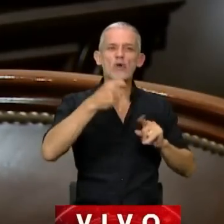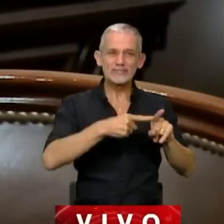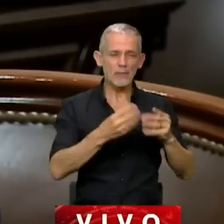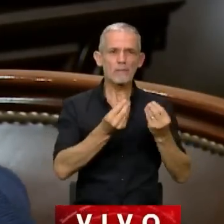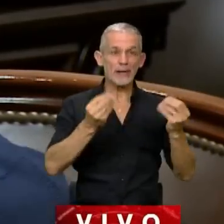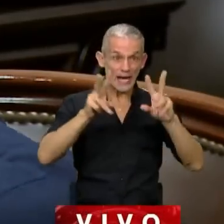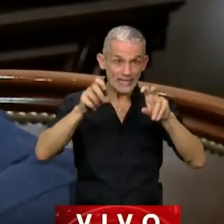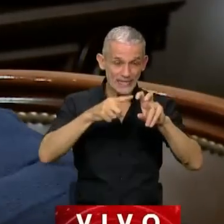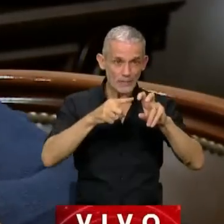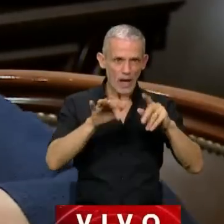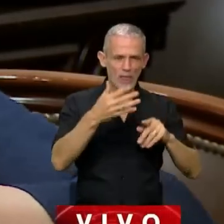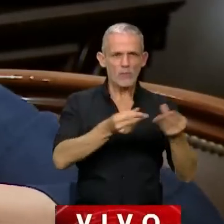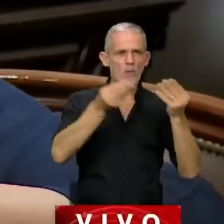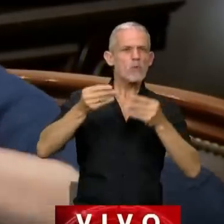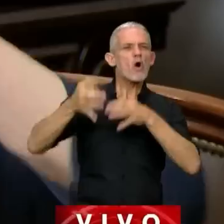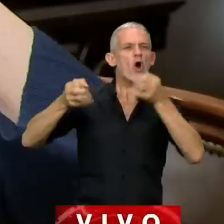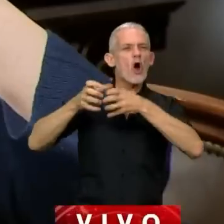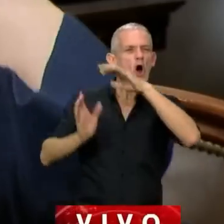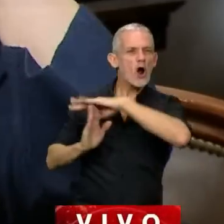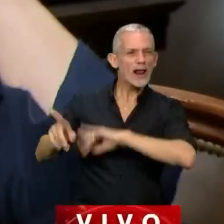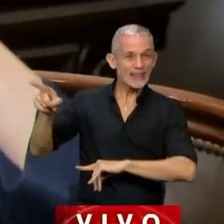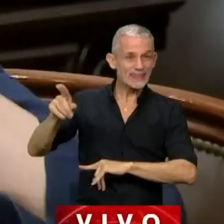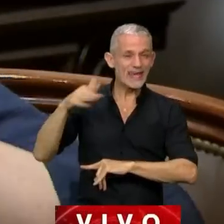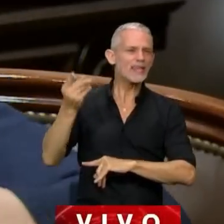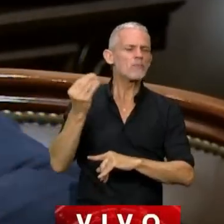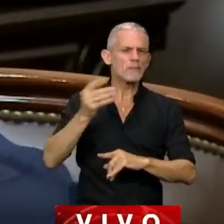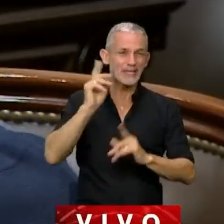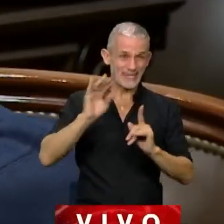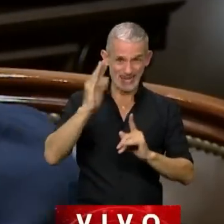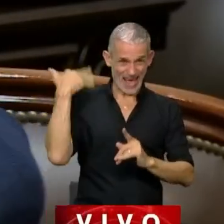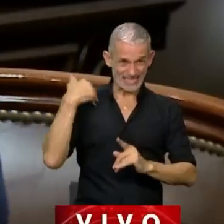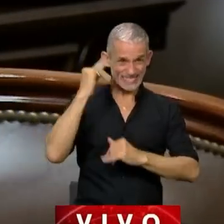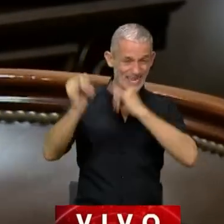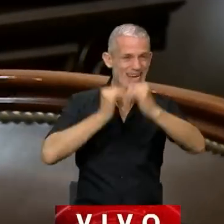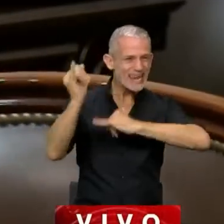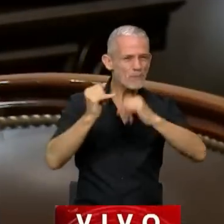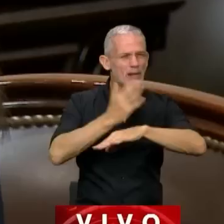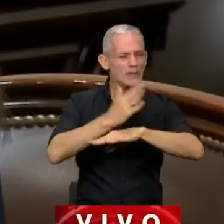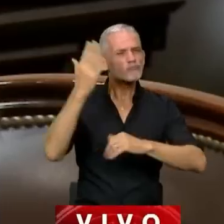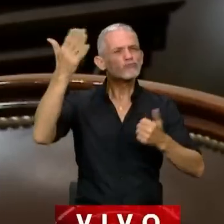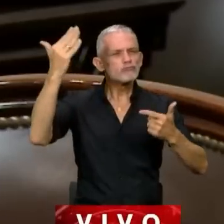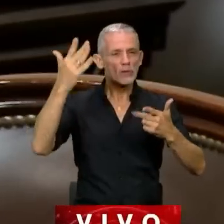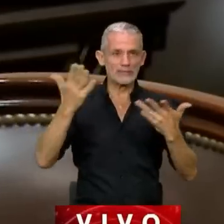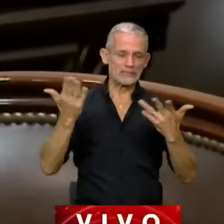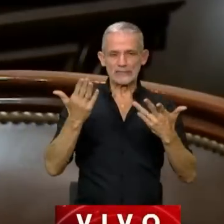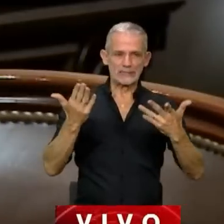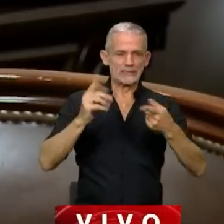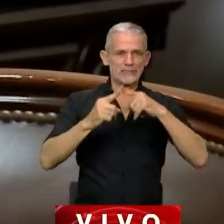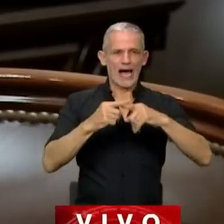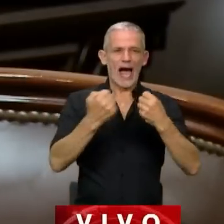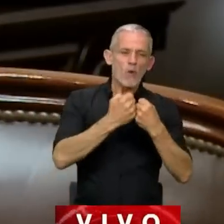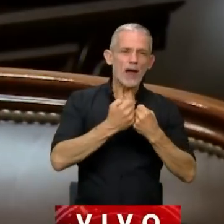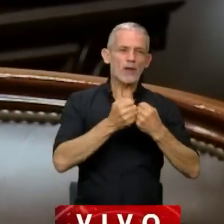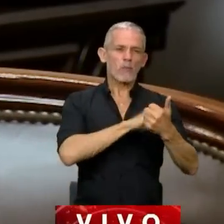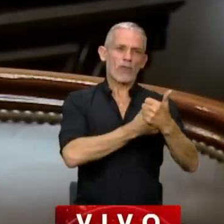cuando este tema pasó a la Corte y se hizo, como se explicó ayer, una conciliación entre la